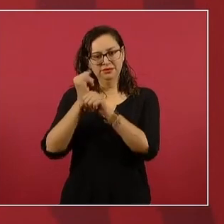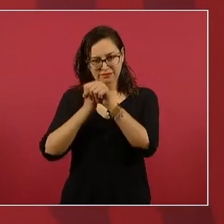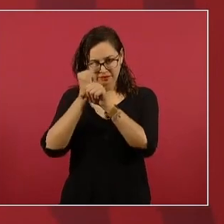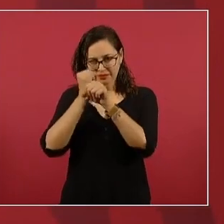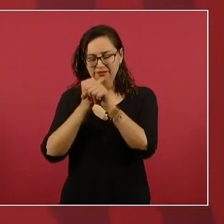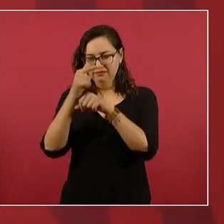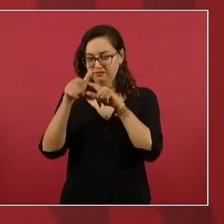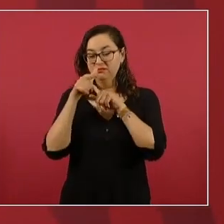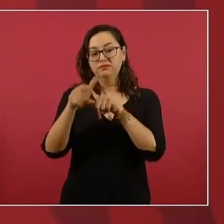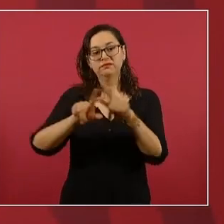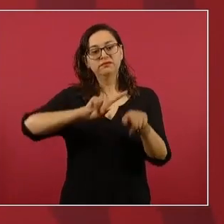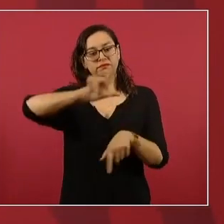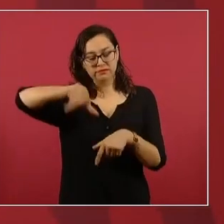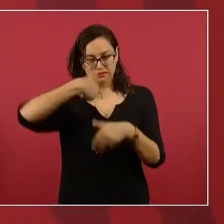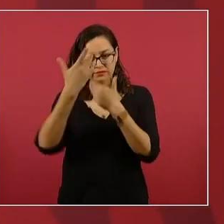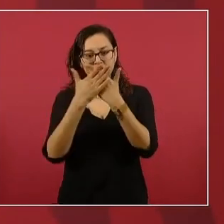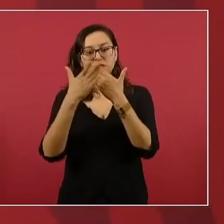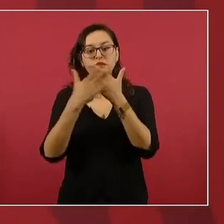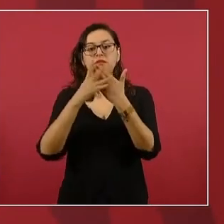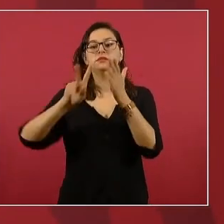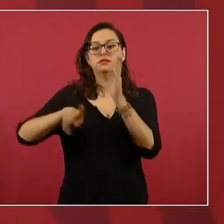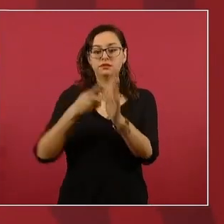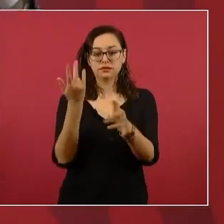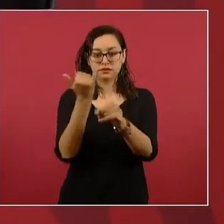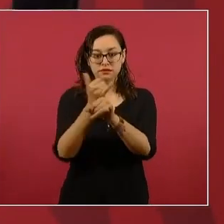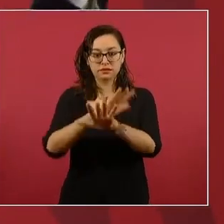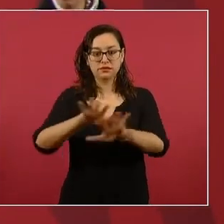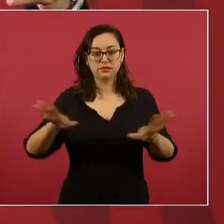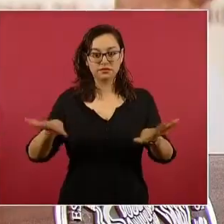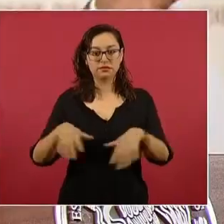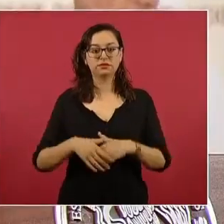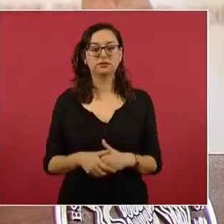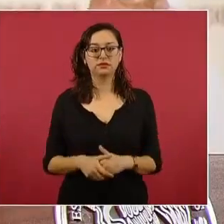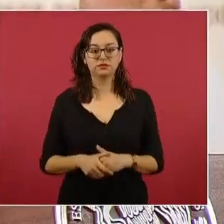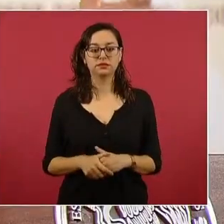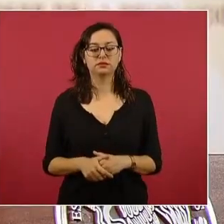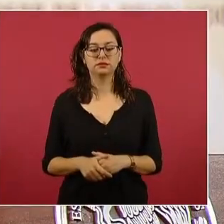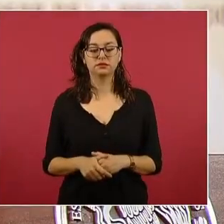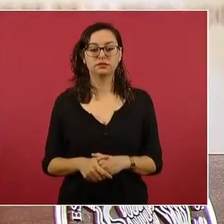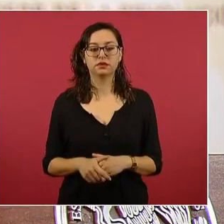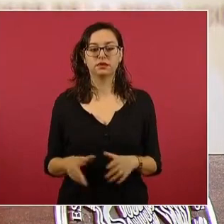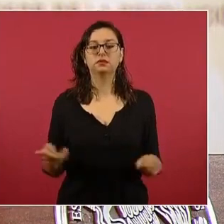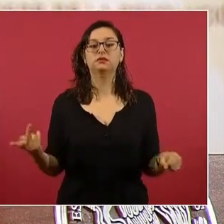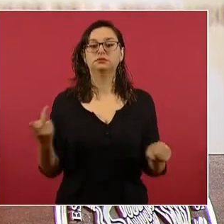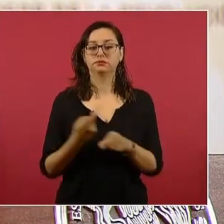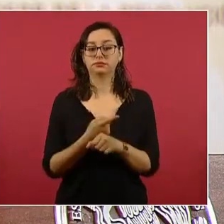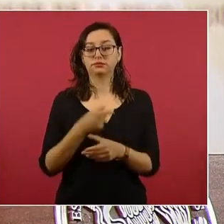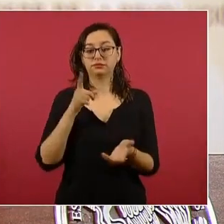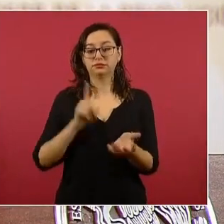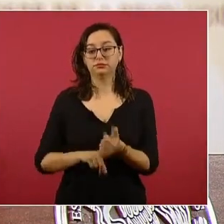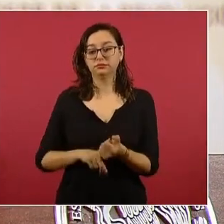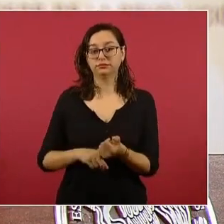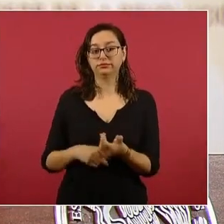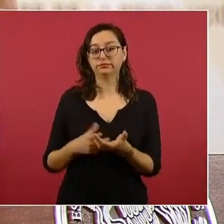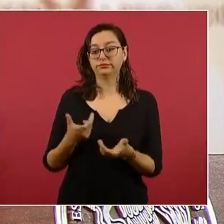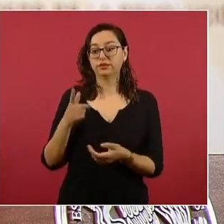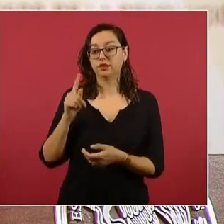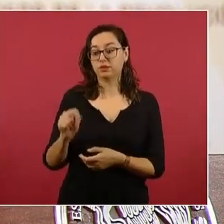vamos a informar sobre lo que está sucediendo en el Tribunal Administrativo.